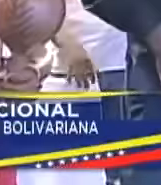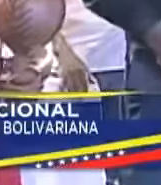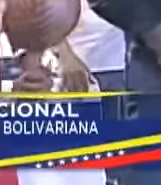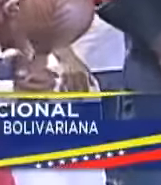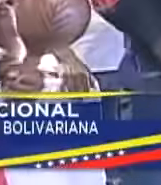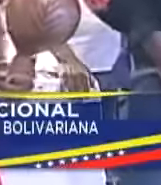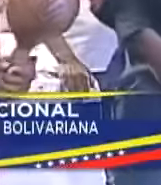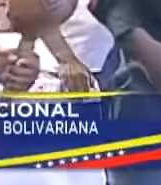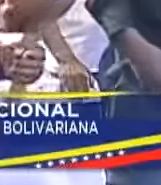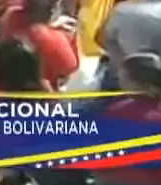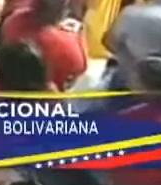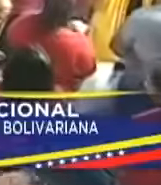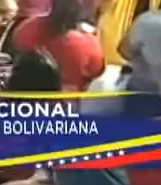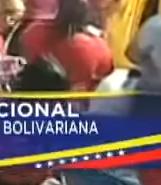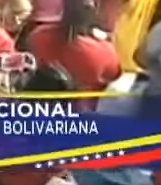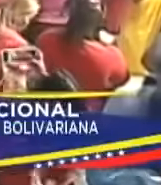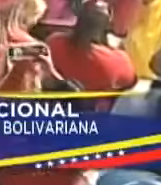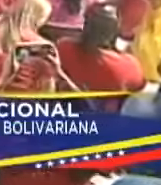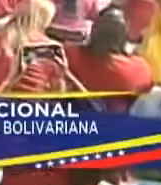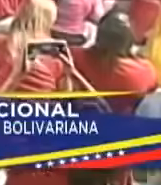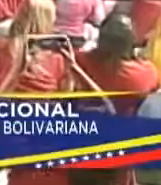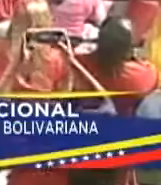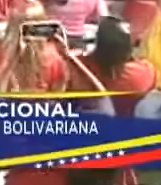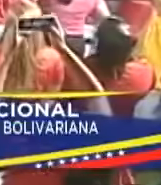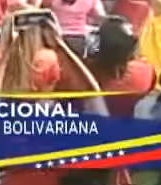Y bajaron. Impresionante.